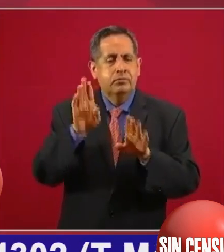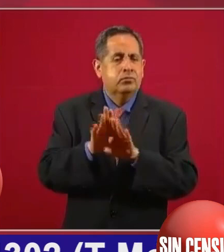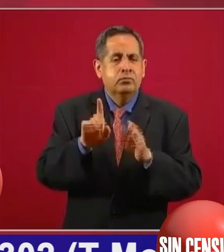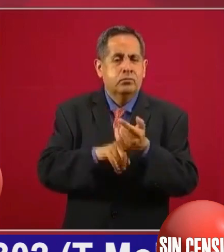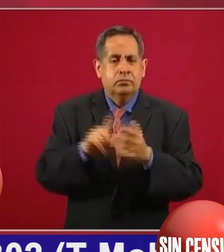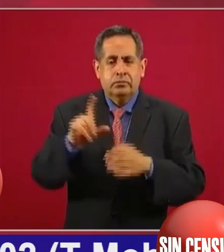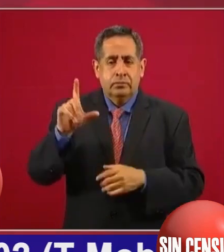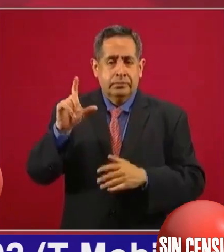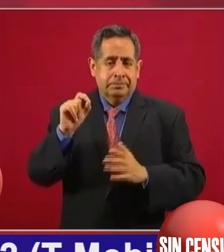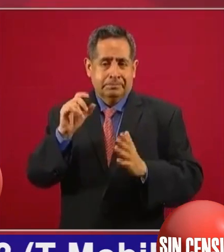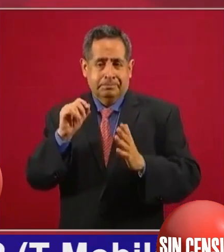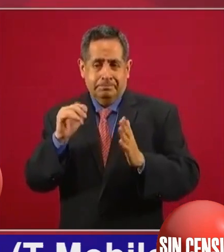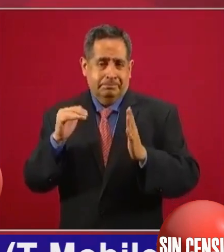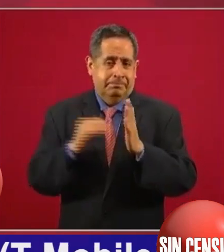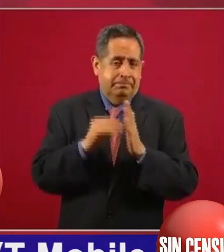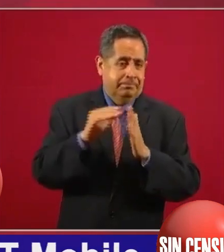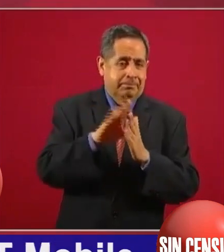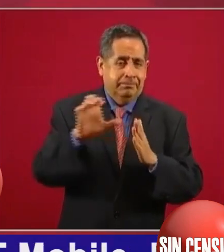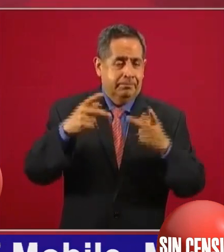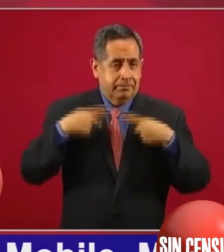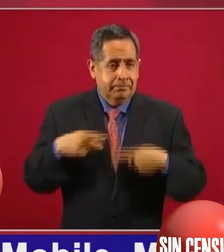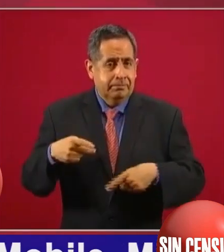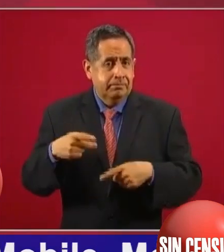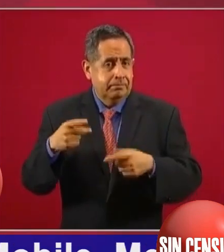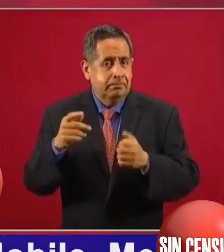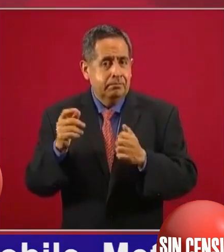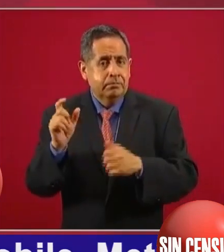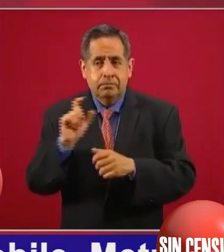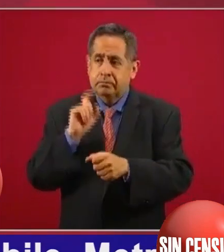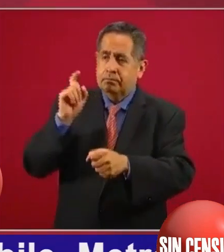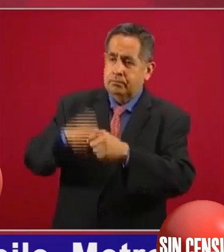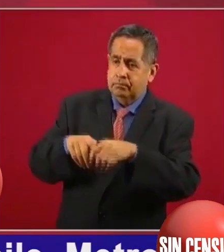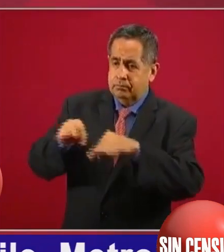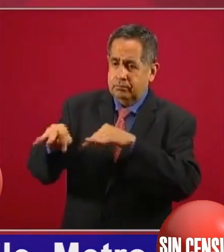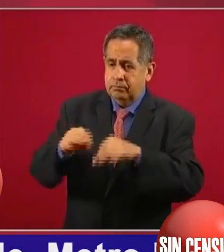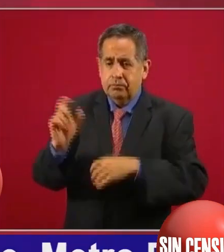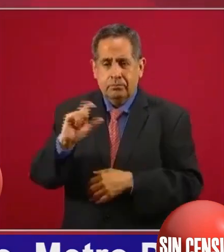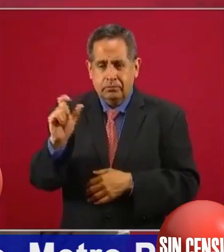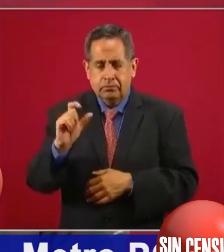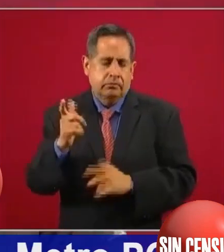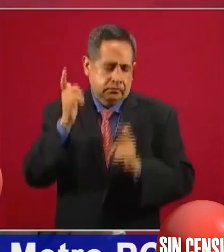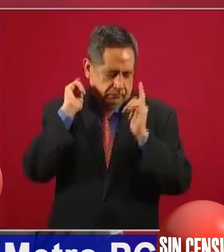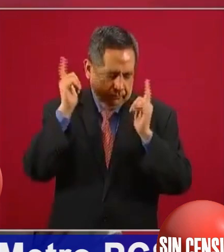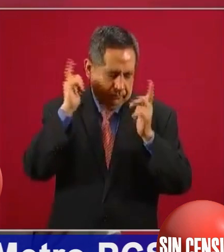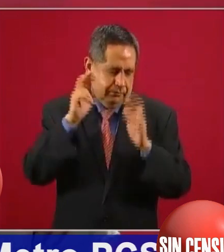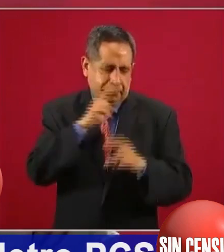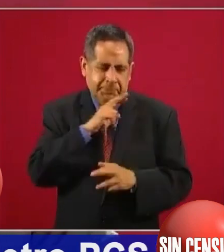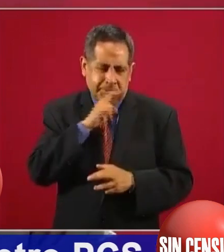20.500.000? Yo espero que lo más pronto